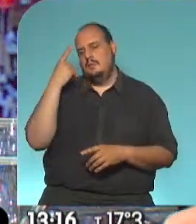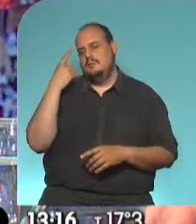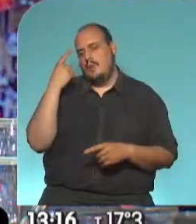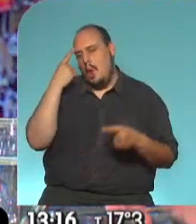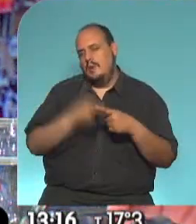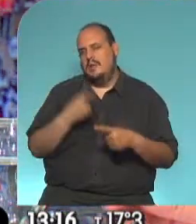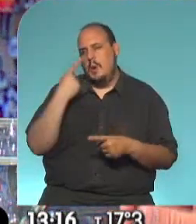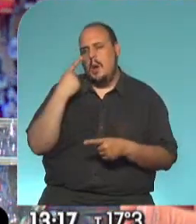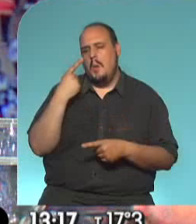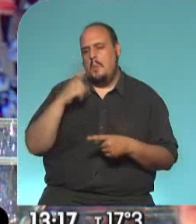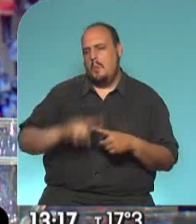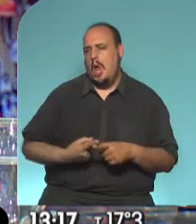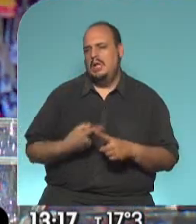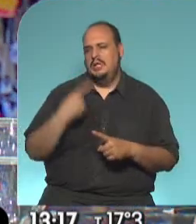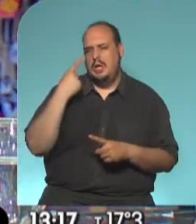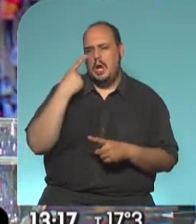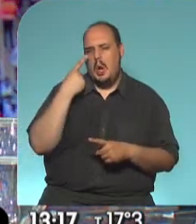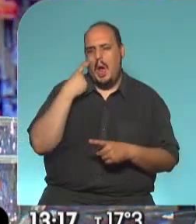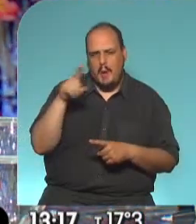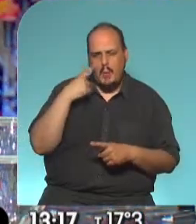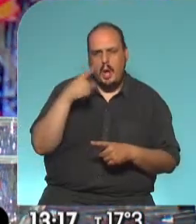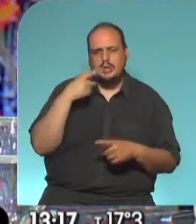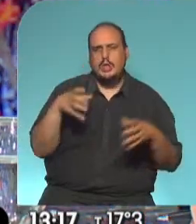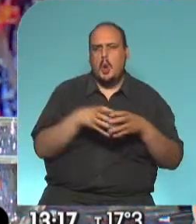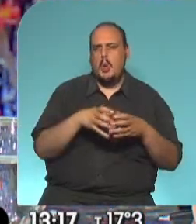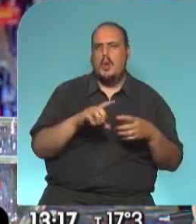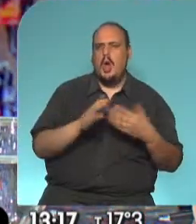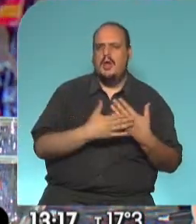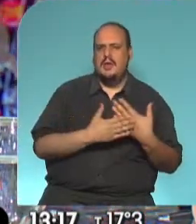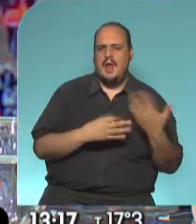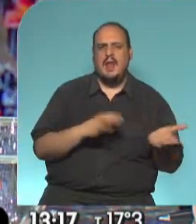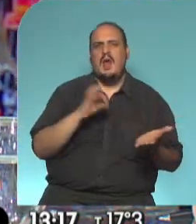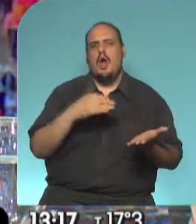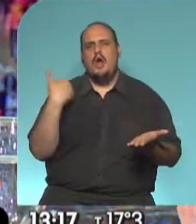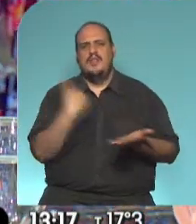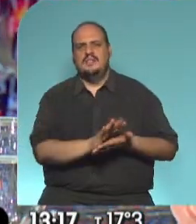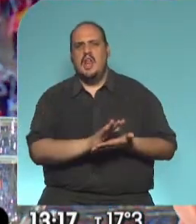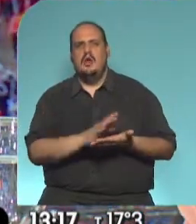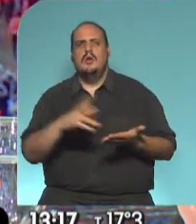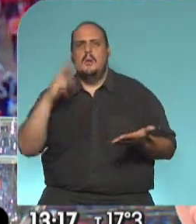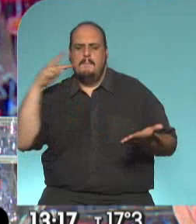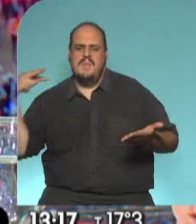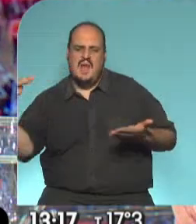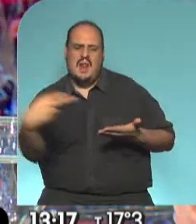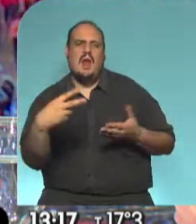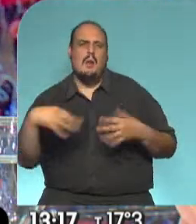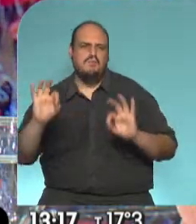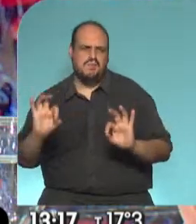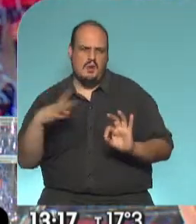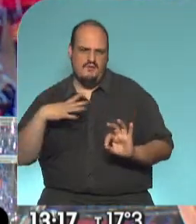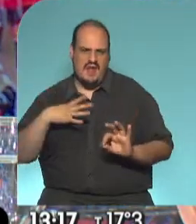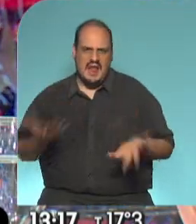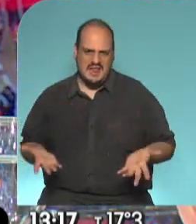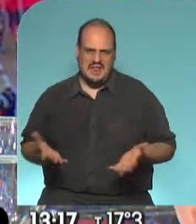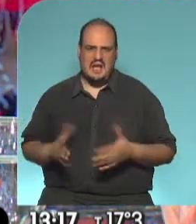grupos o partidos de izquierdas o en el desalojo es tener una mirada sesgada de una problemática que existe no